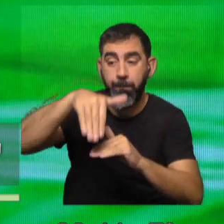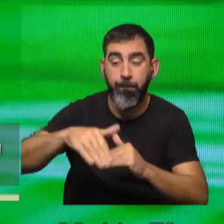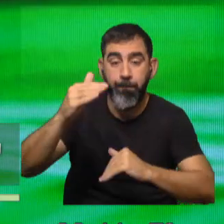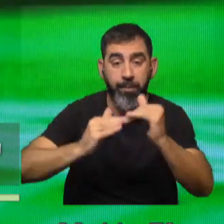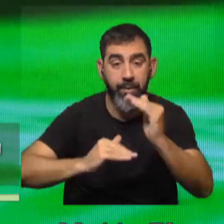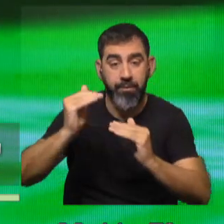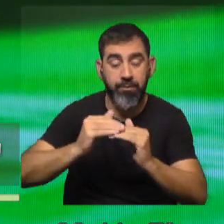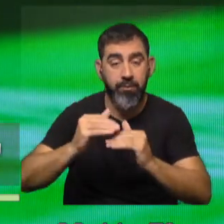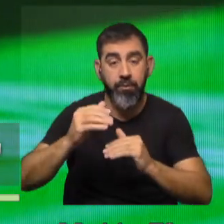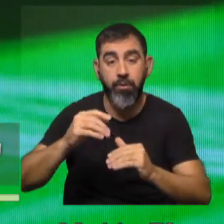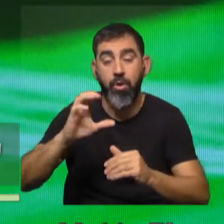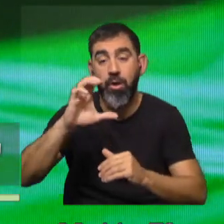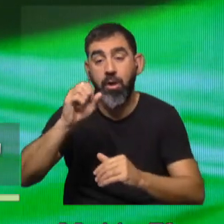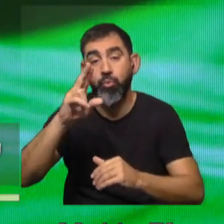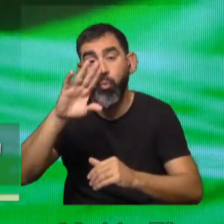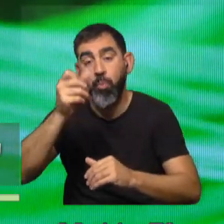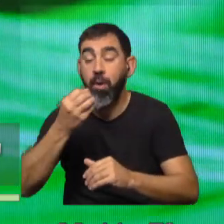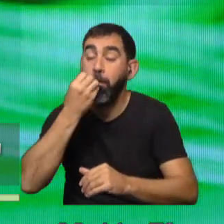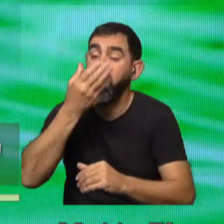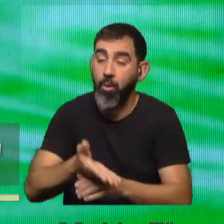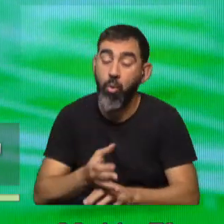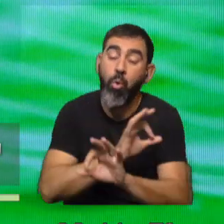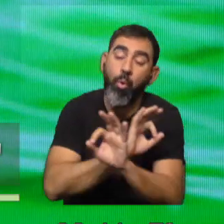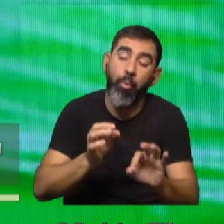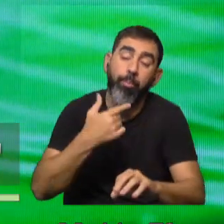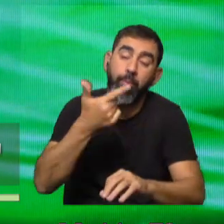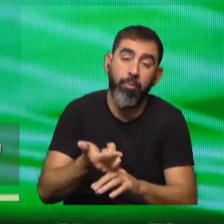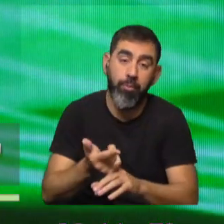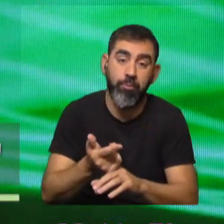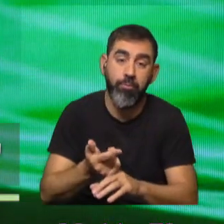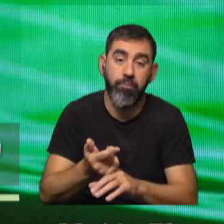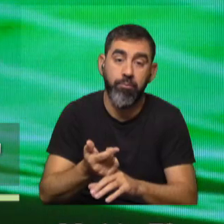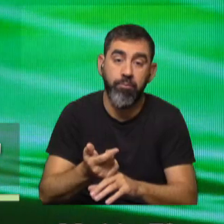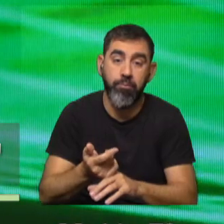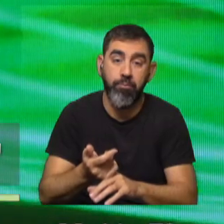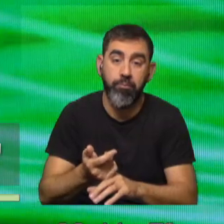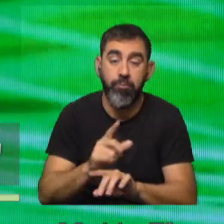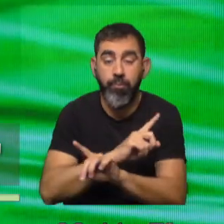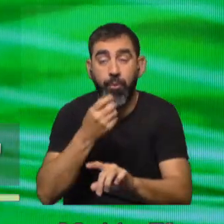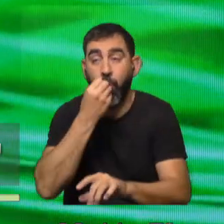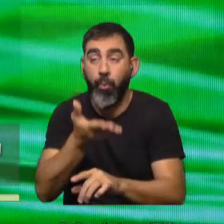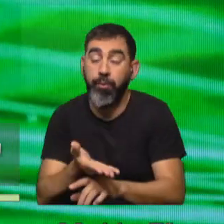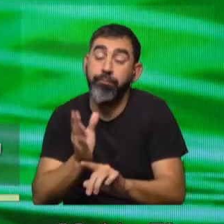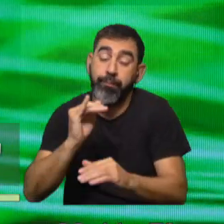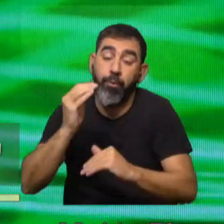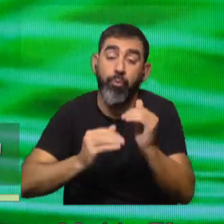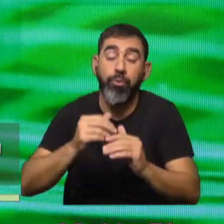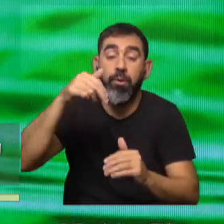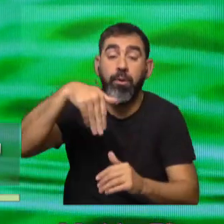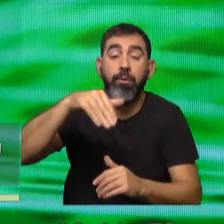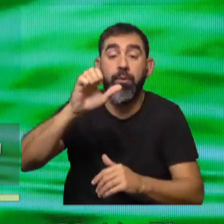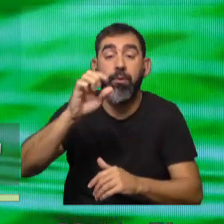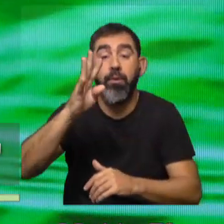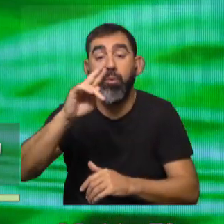sean casupa que es más lógico o pongamos por caso que prima lo ilógico y finalmente se hace Neptuno